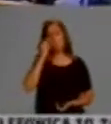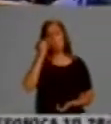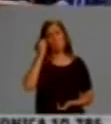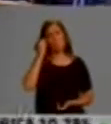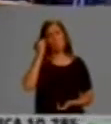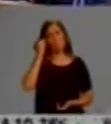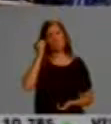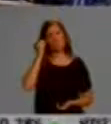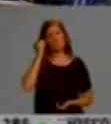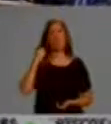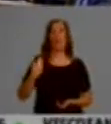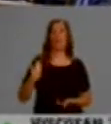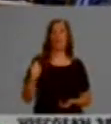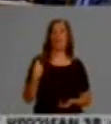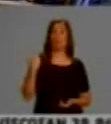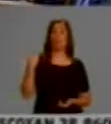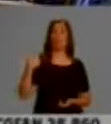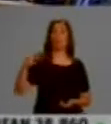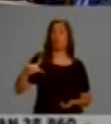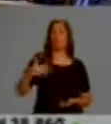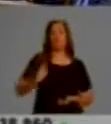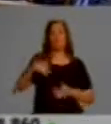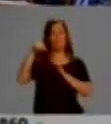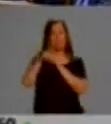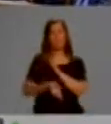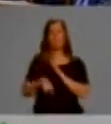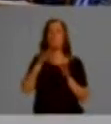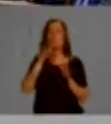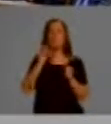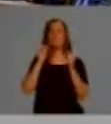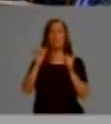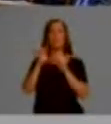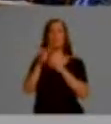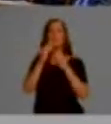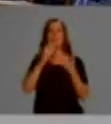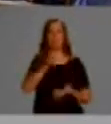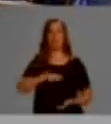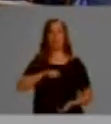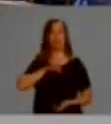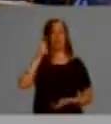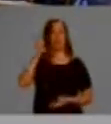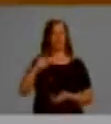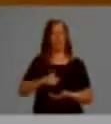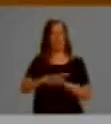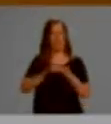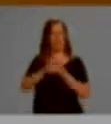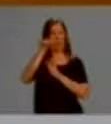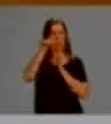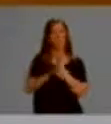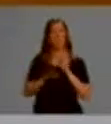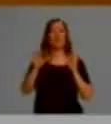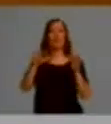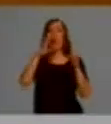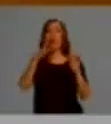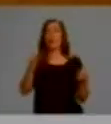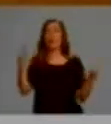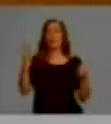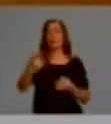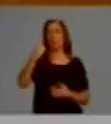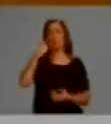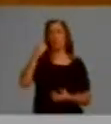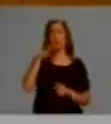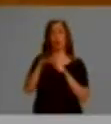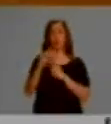Lo analizamos en detalle hace poco más de 5 meses en el debate sobre el Estado de la Nación. Pero conviene situarnos en el